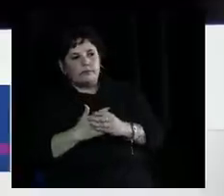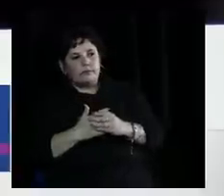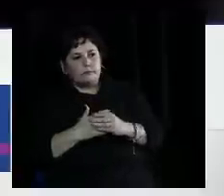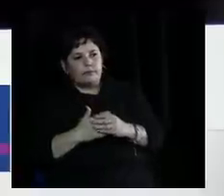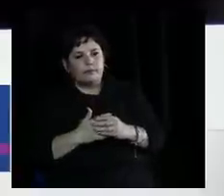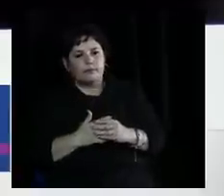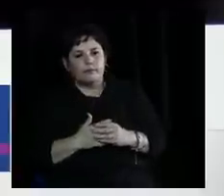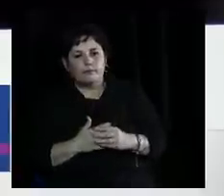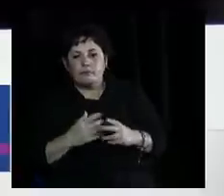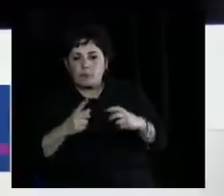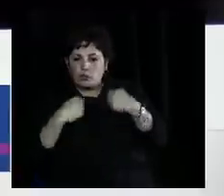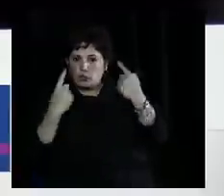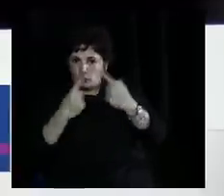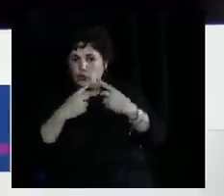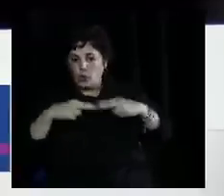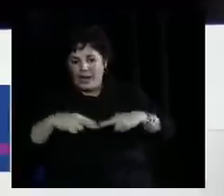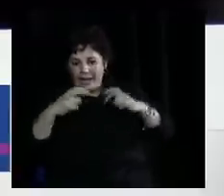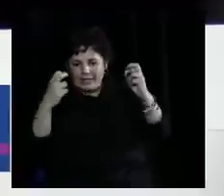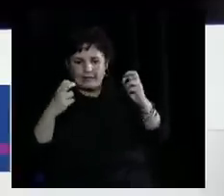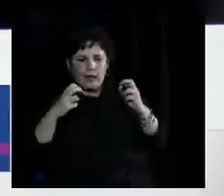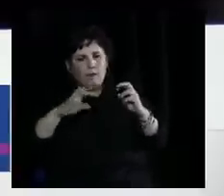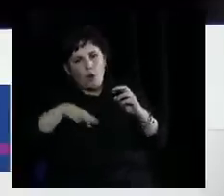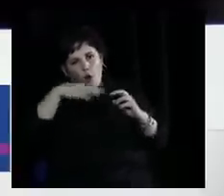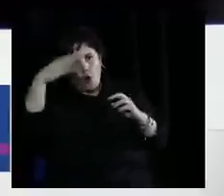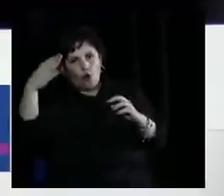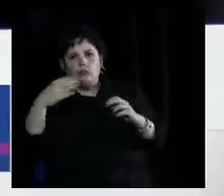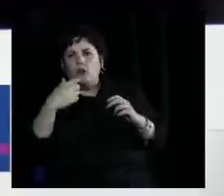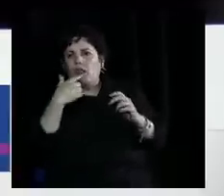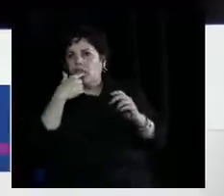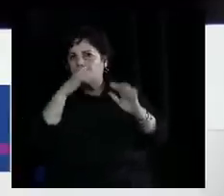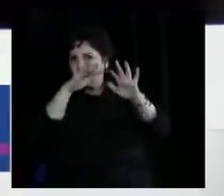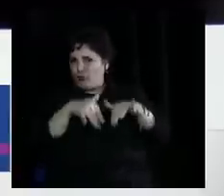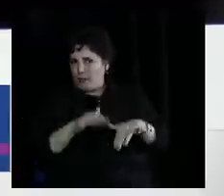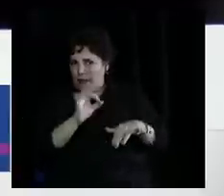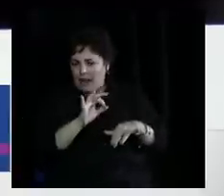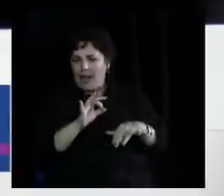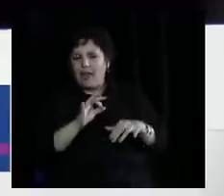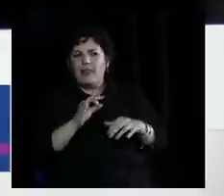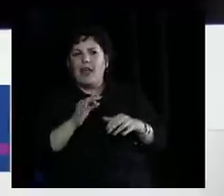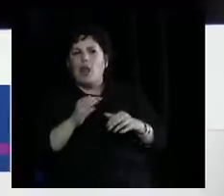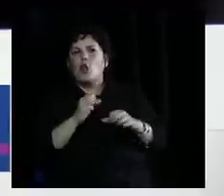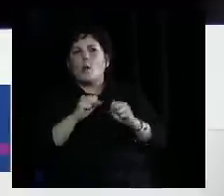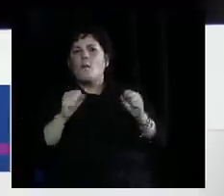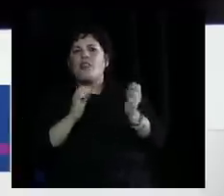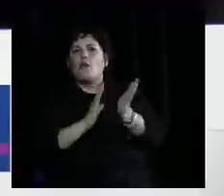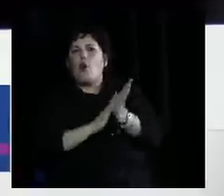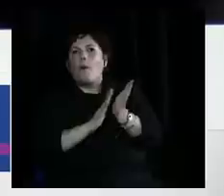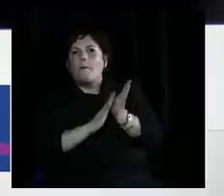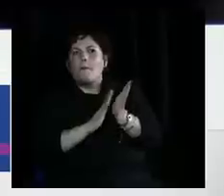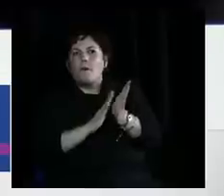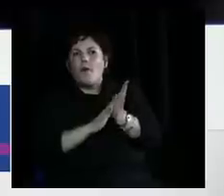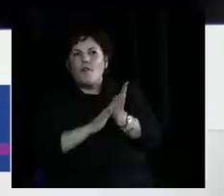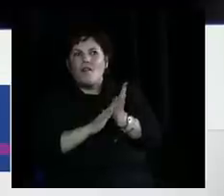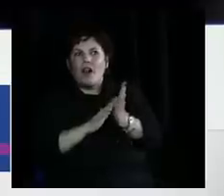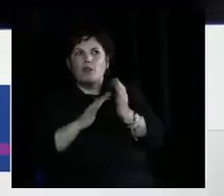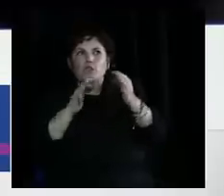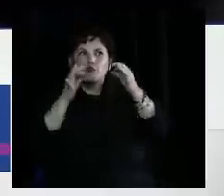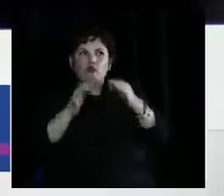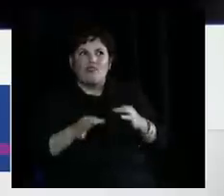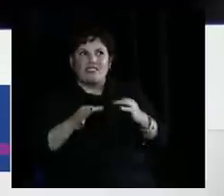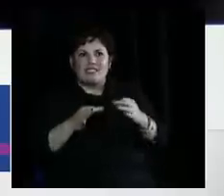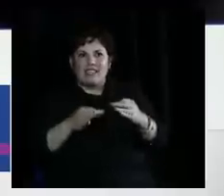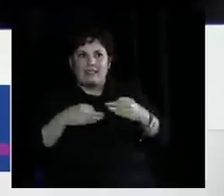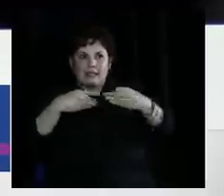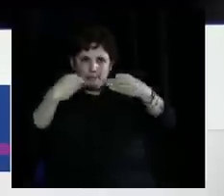nosotros analizamos otros casos que no están incluidos en este informe porque no pudimos comprobarlos con la suficiente